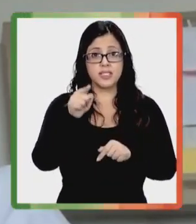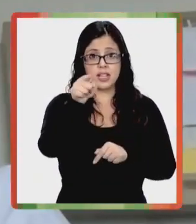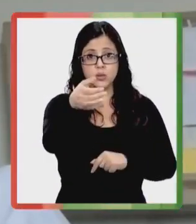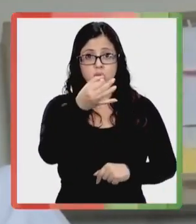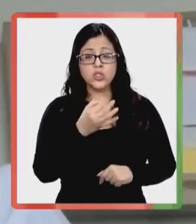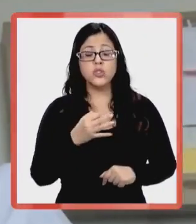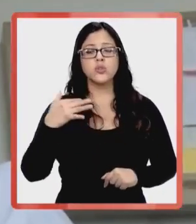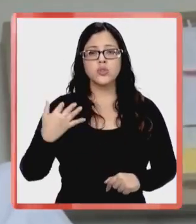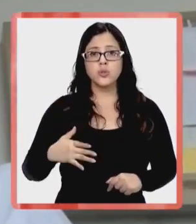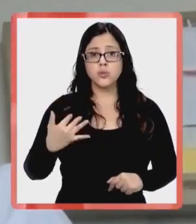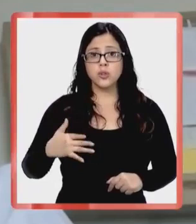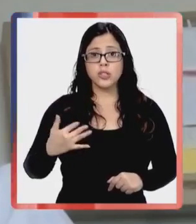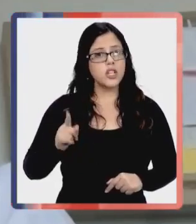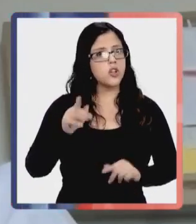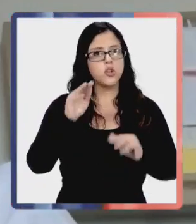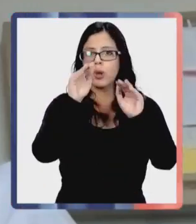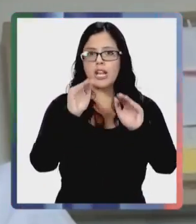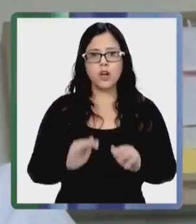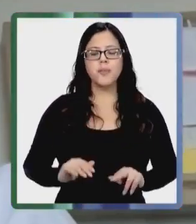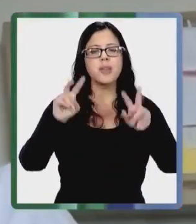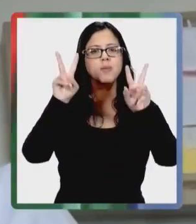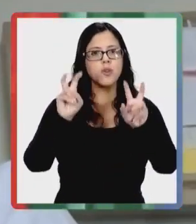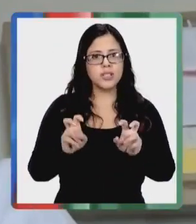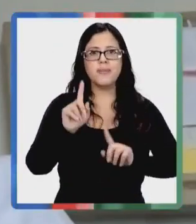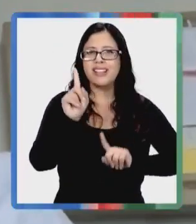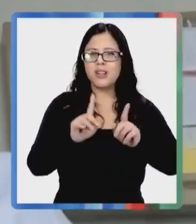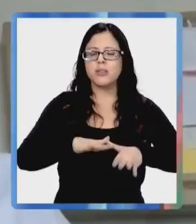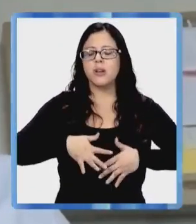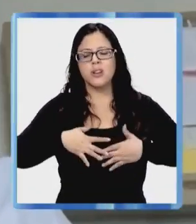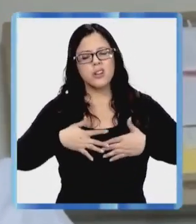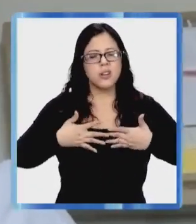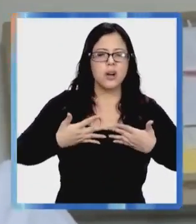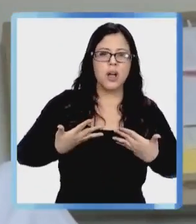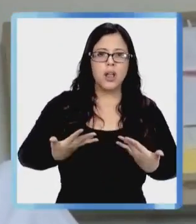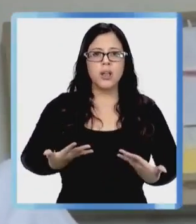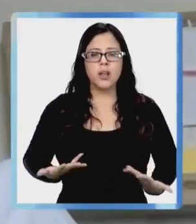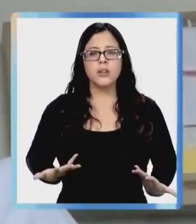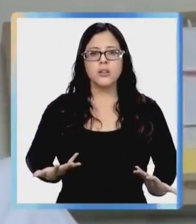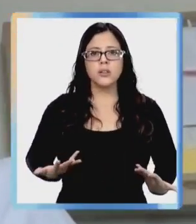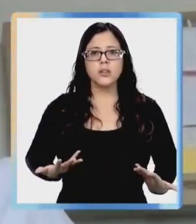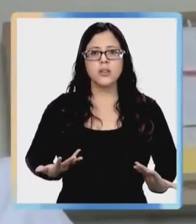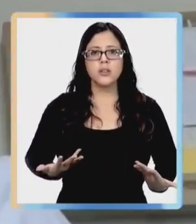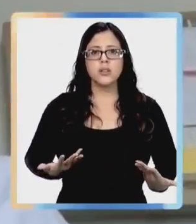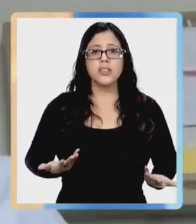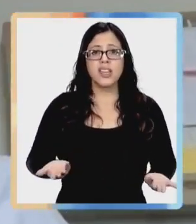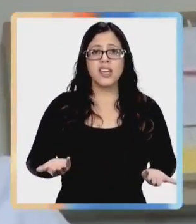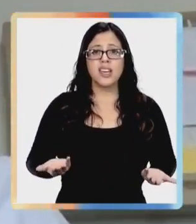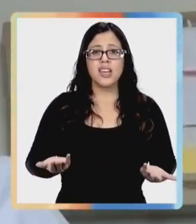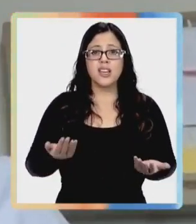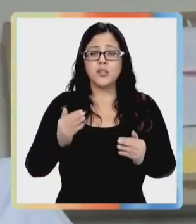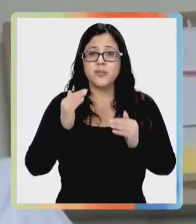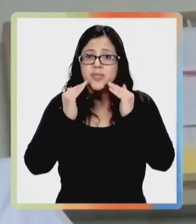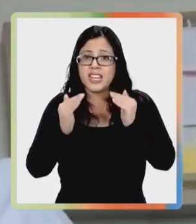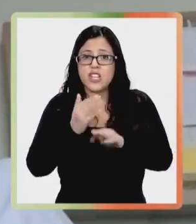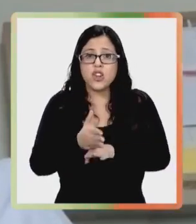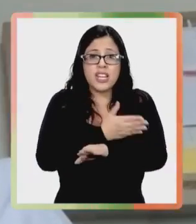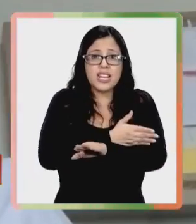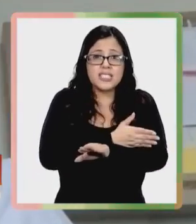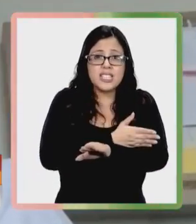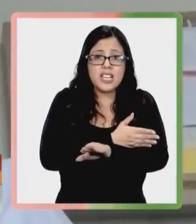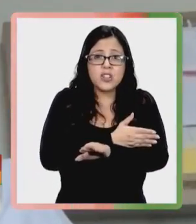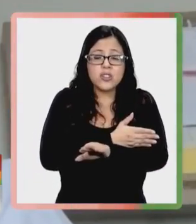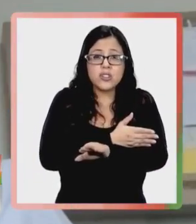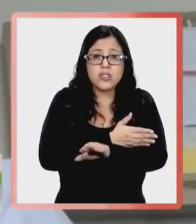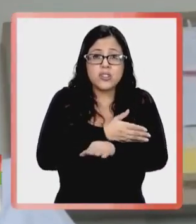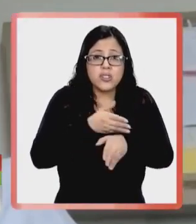muy importante. No es lo mismo ciertos signos o ciertos síntomas en un prematuro, en un niño pequeño menor de 1 año,